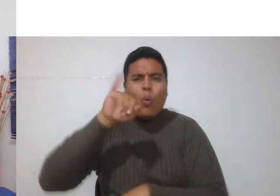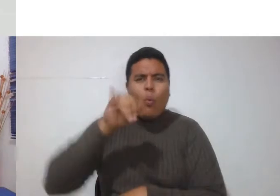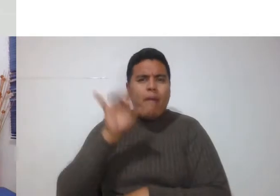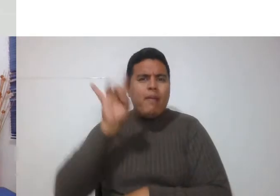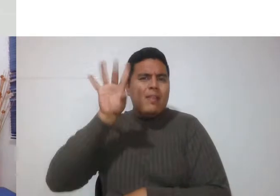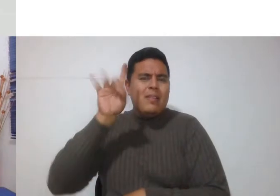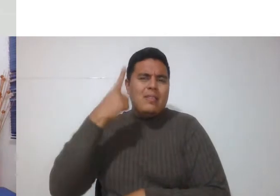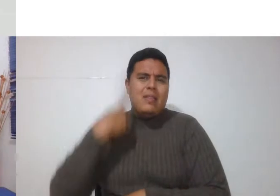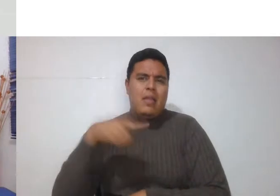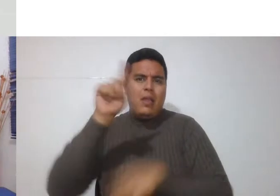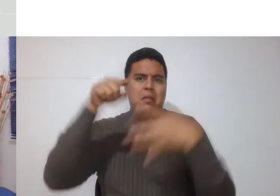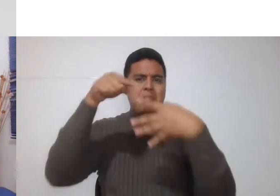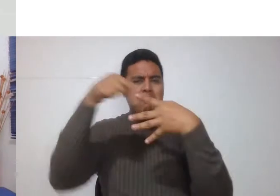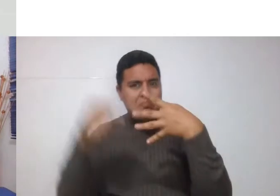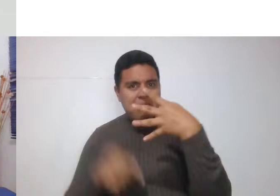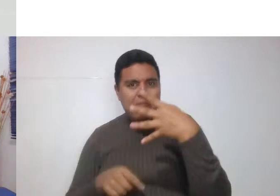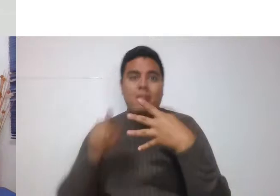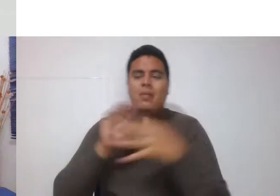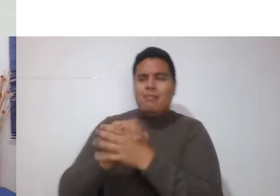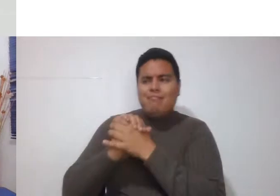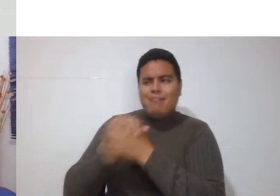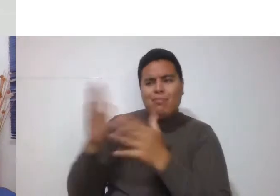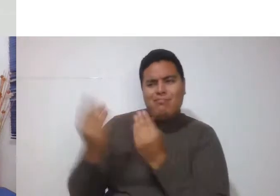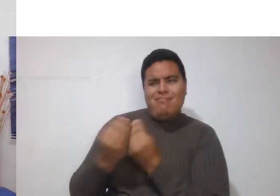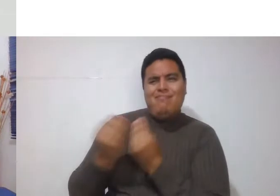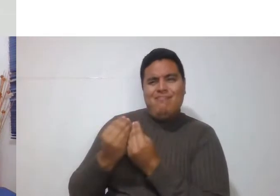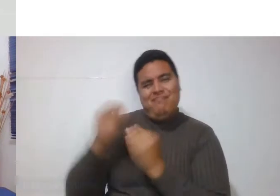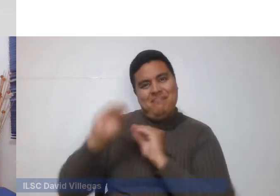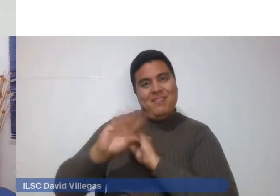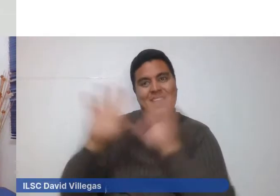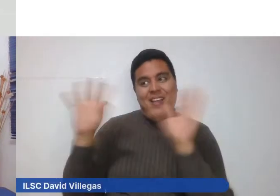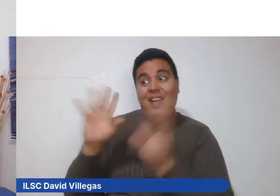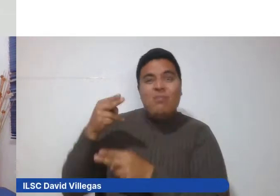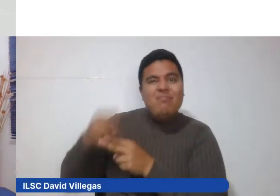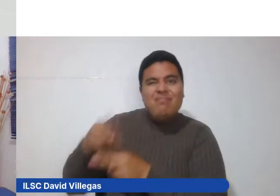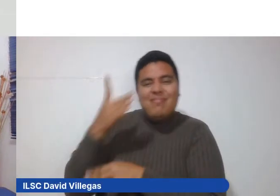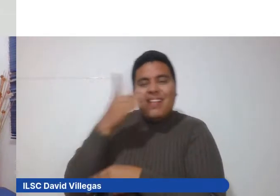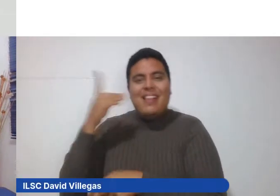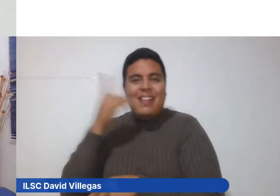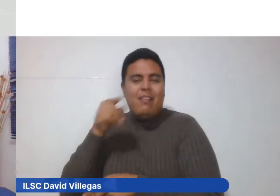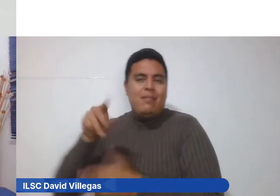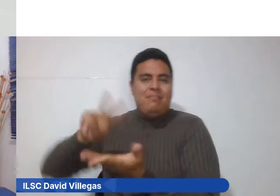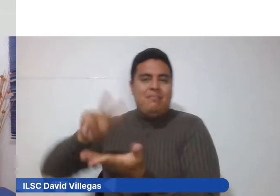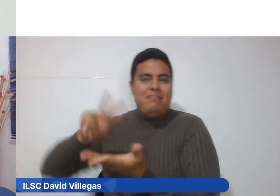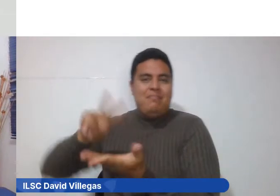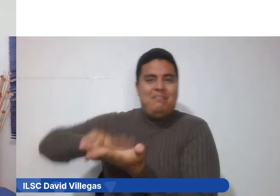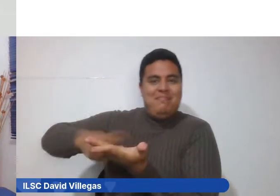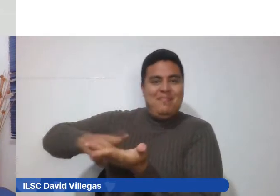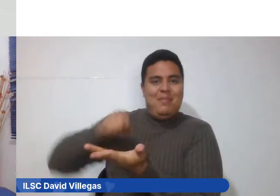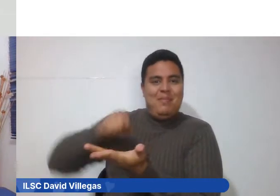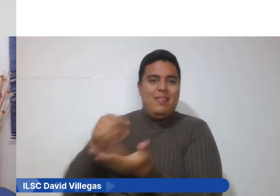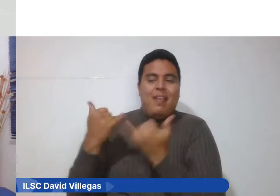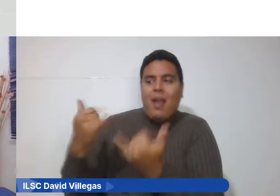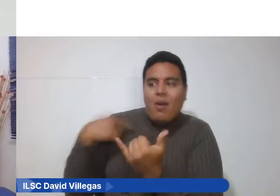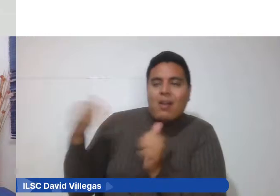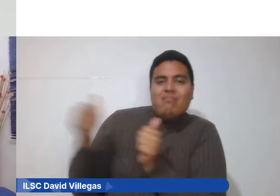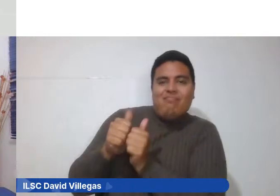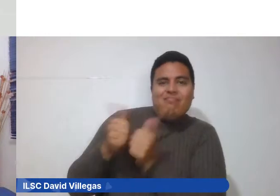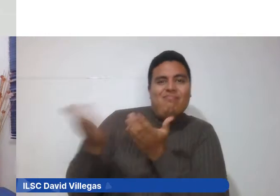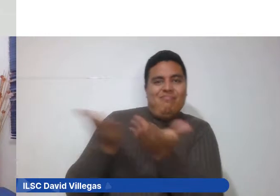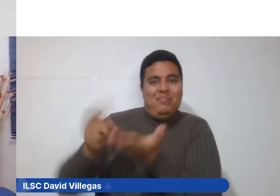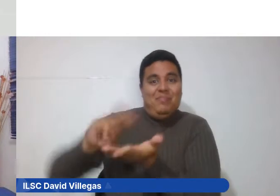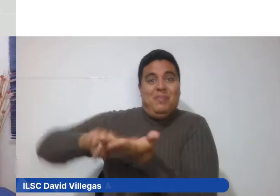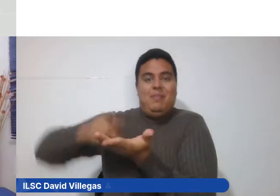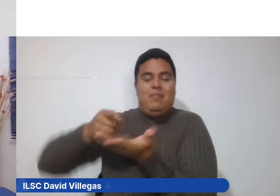y saludando también, por supuesto, a mi compañero David Villegas, quien es intérprete en lengua de señas colombiana, que nos va a estar acompañando el día de